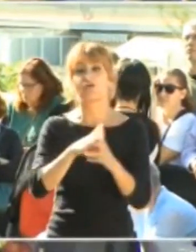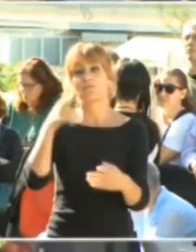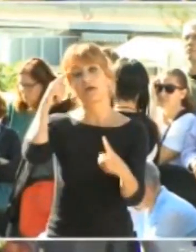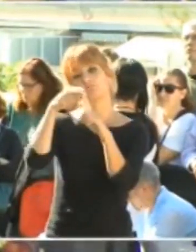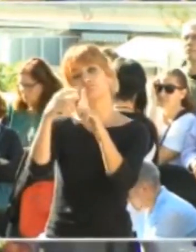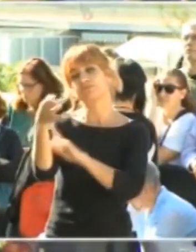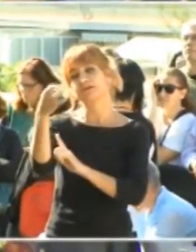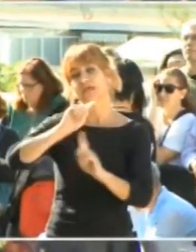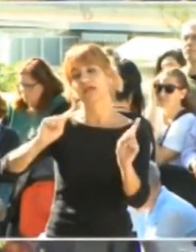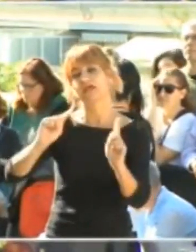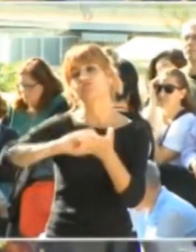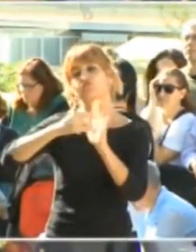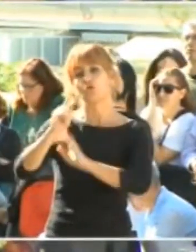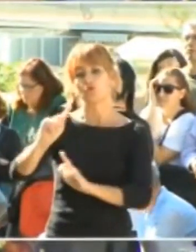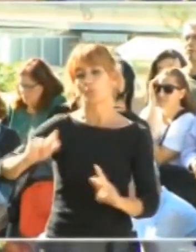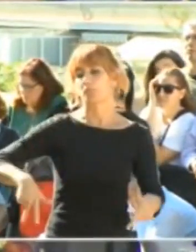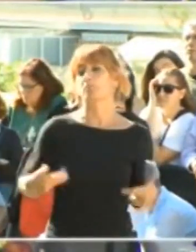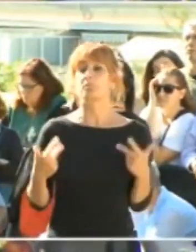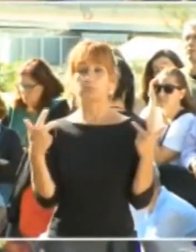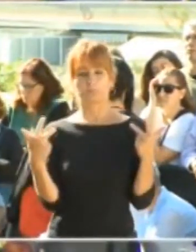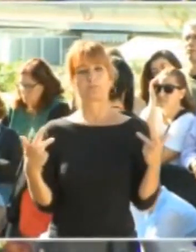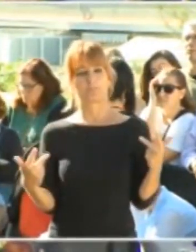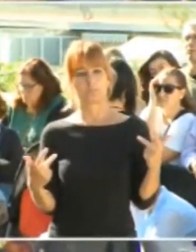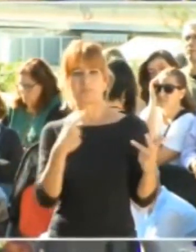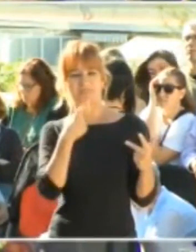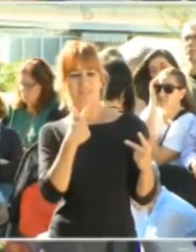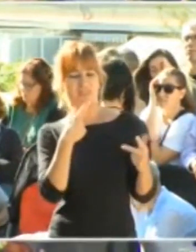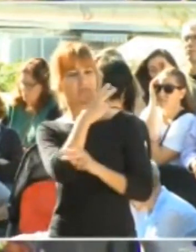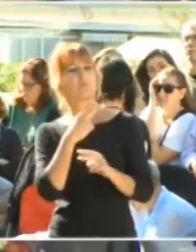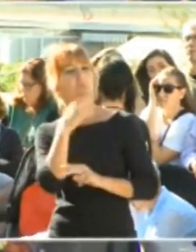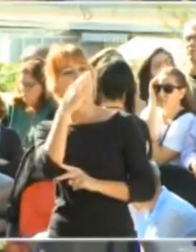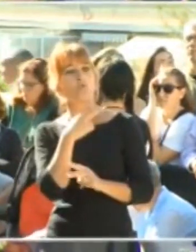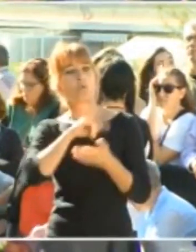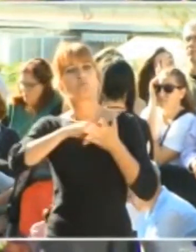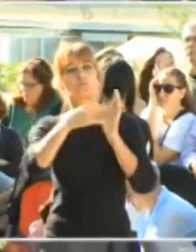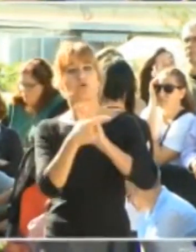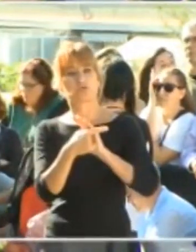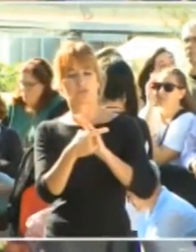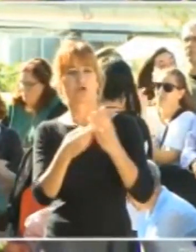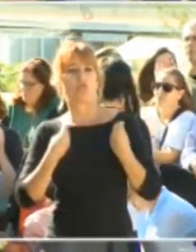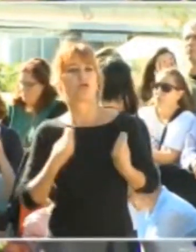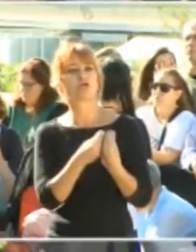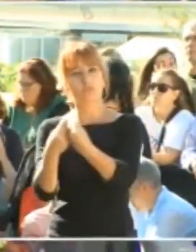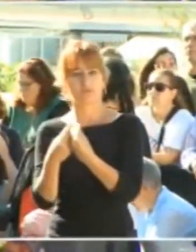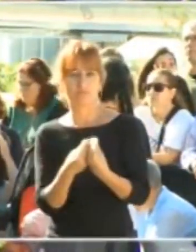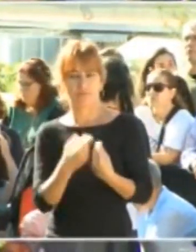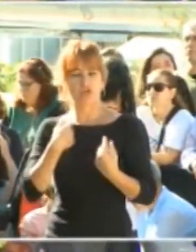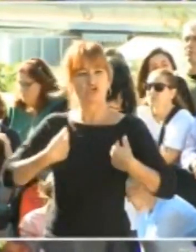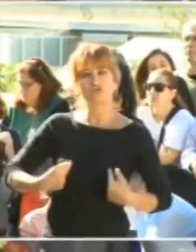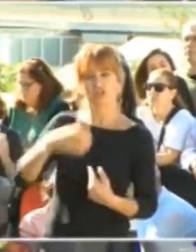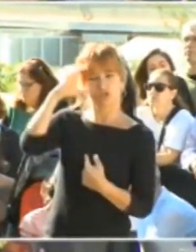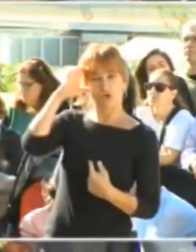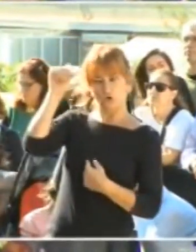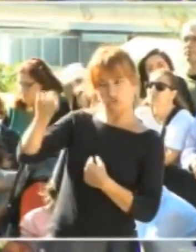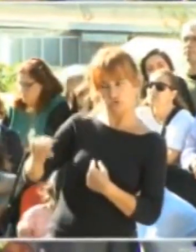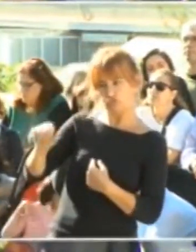decir me comprometo con un proyecto de convivencia porque siento que mi voz ha sido escuchada siento que te he escuchado y